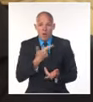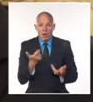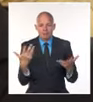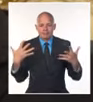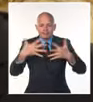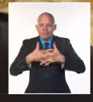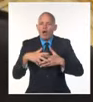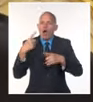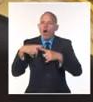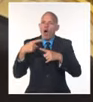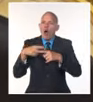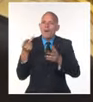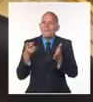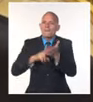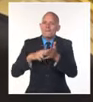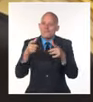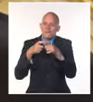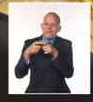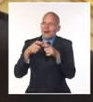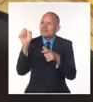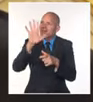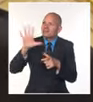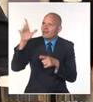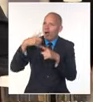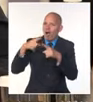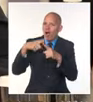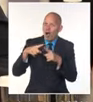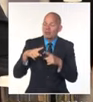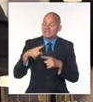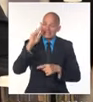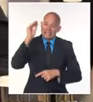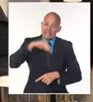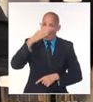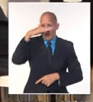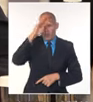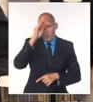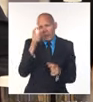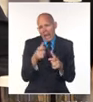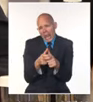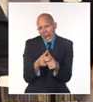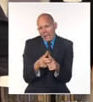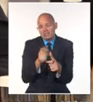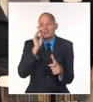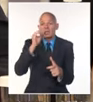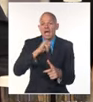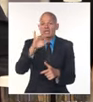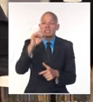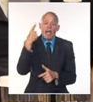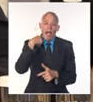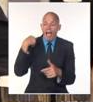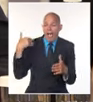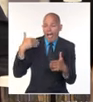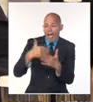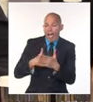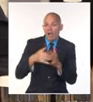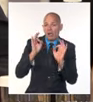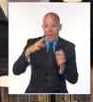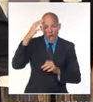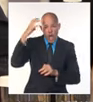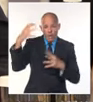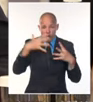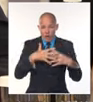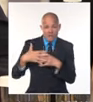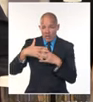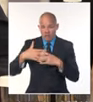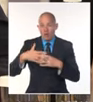Unión y sus Estados miembros. Somos un país pequeño, sometido desde hace 6 décadas a un bloqueo económico, comercial y